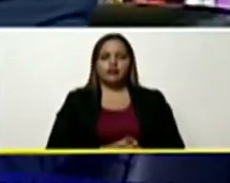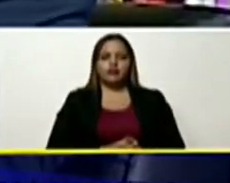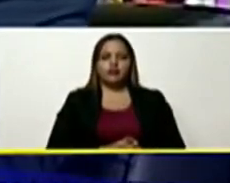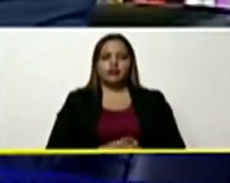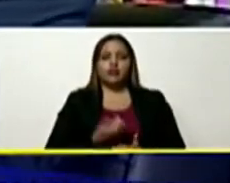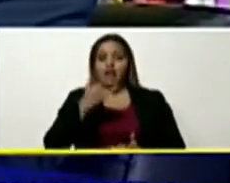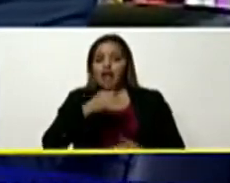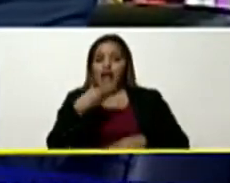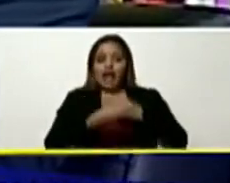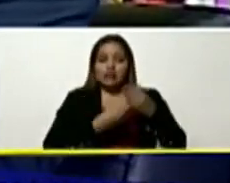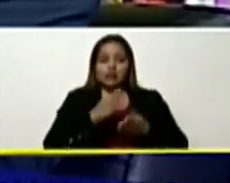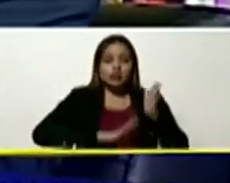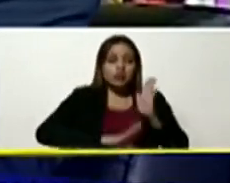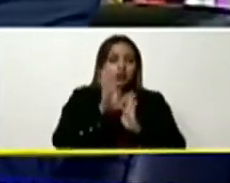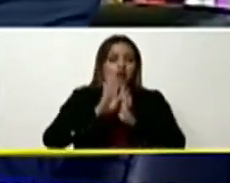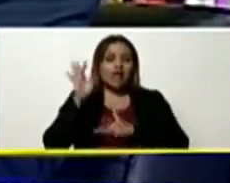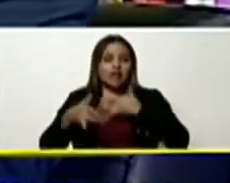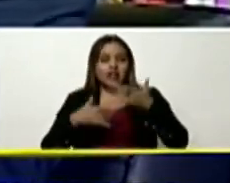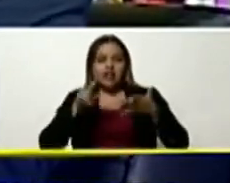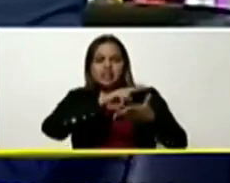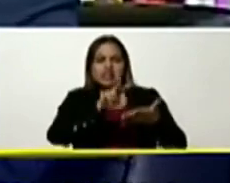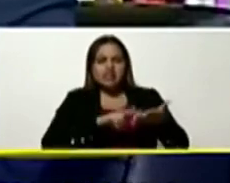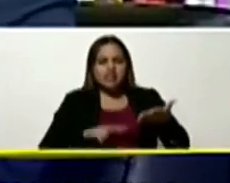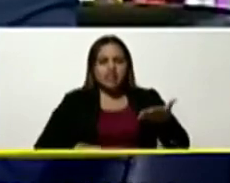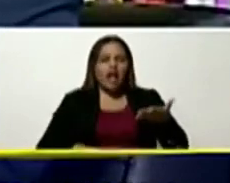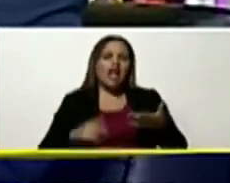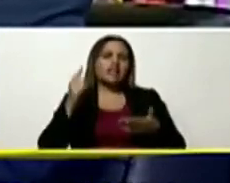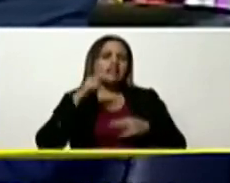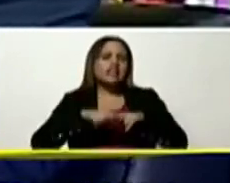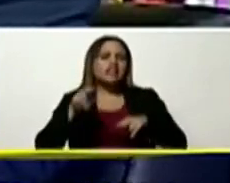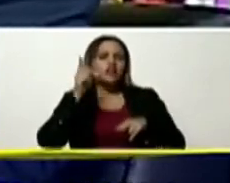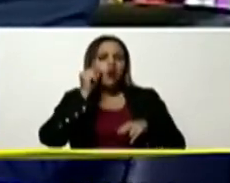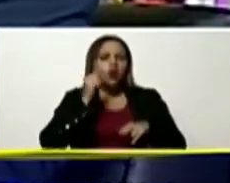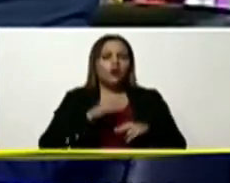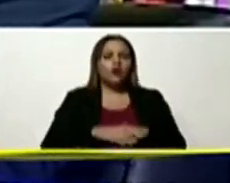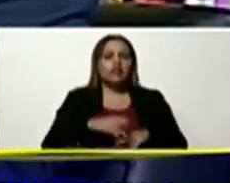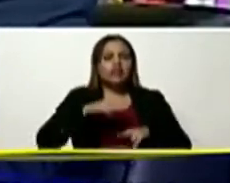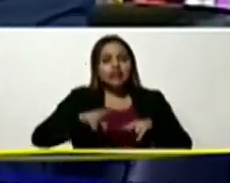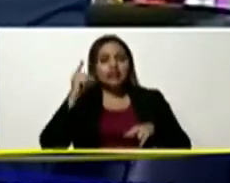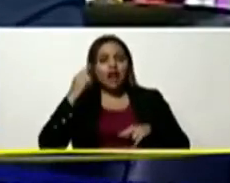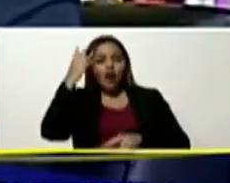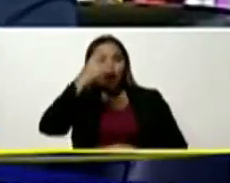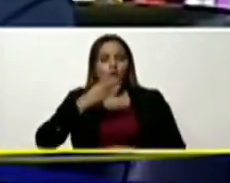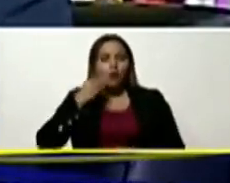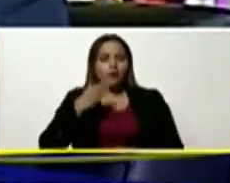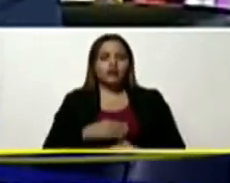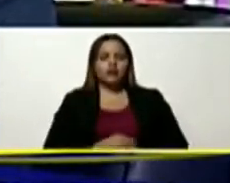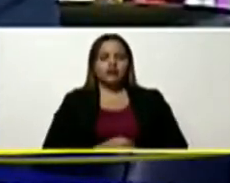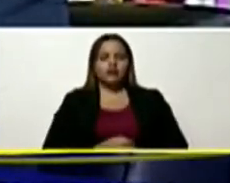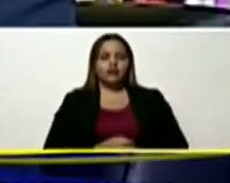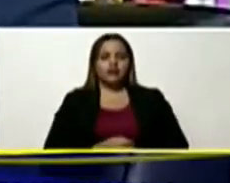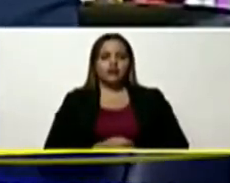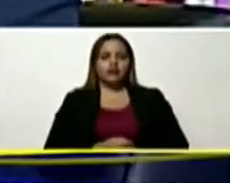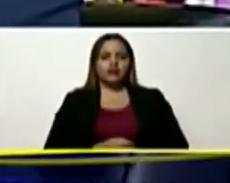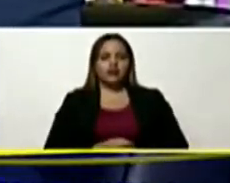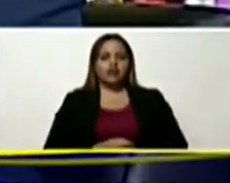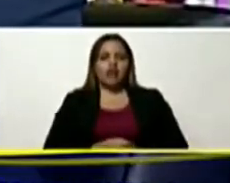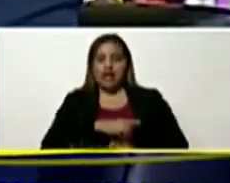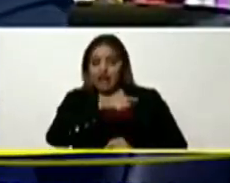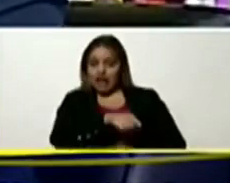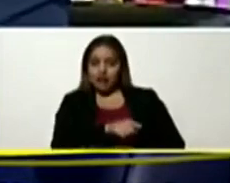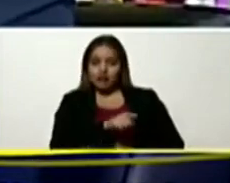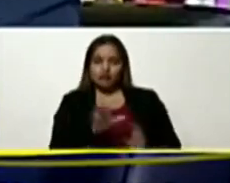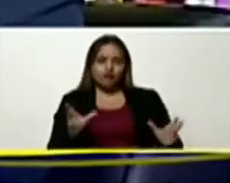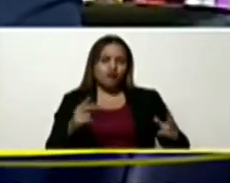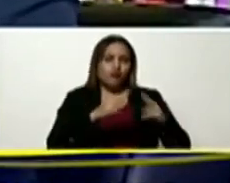desarrollando un seminario de literatura para niños y jóvenes. Este seminario juvenil, de literatura juvenil